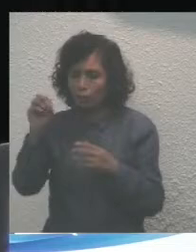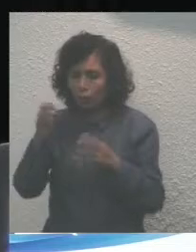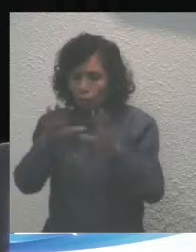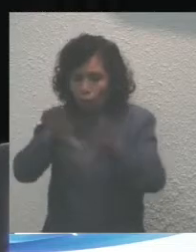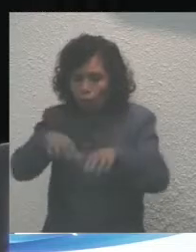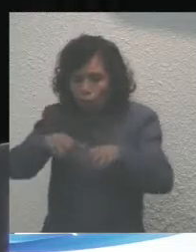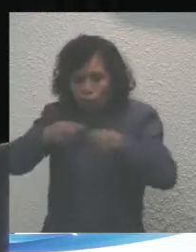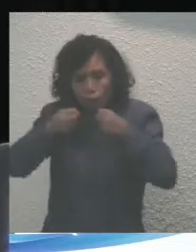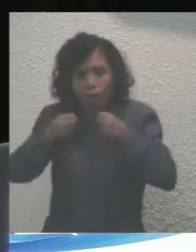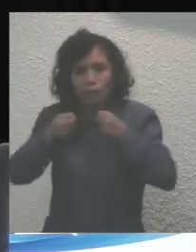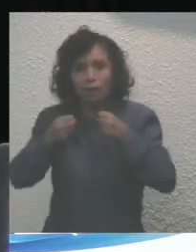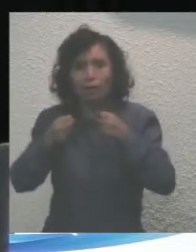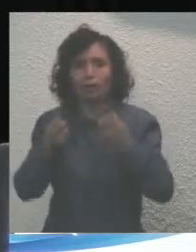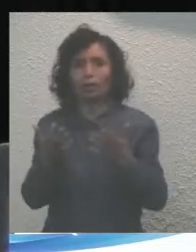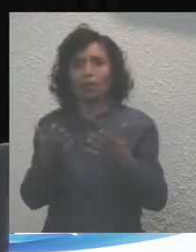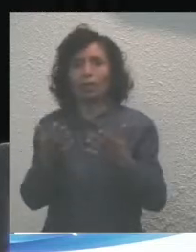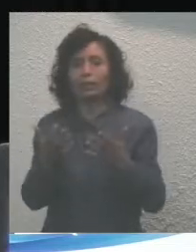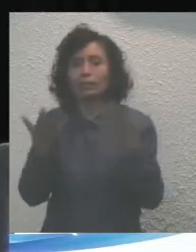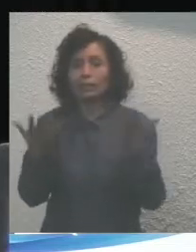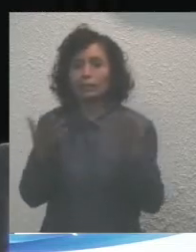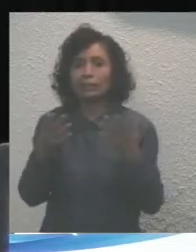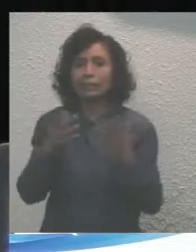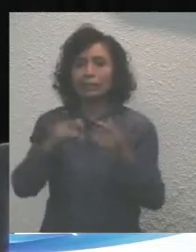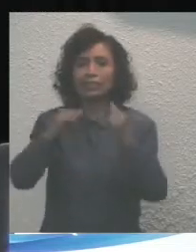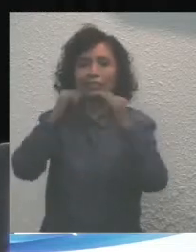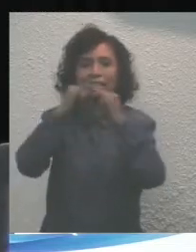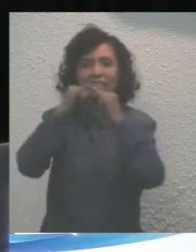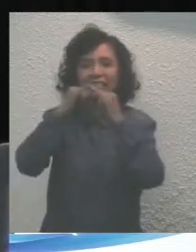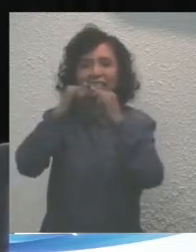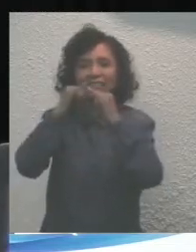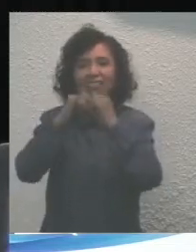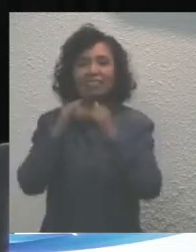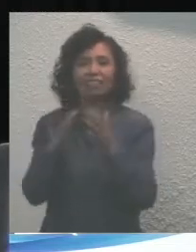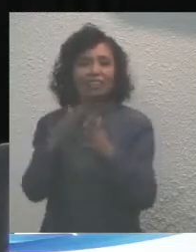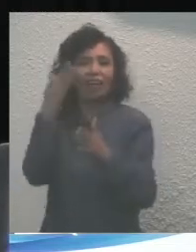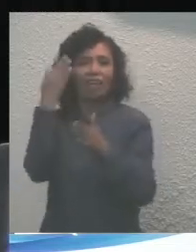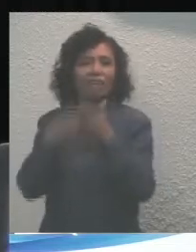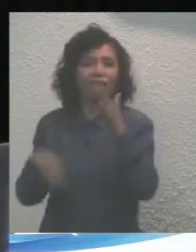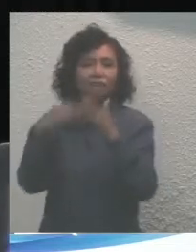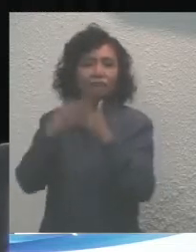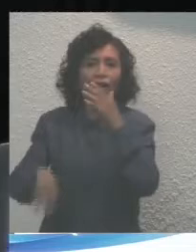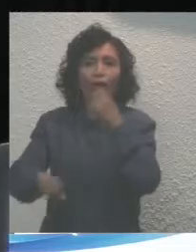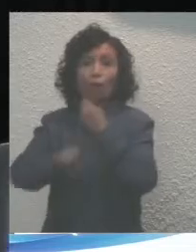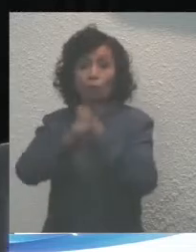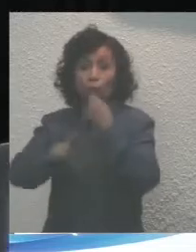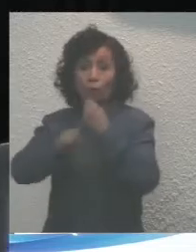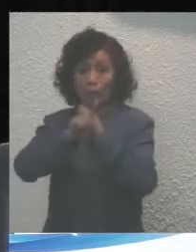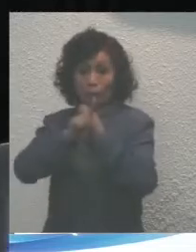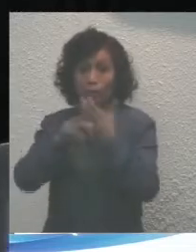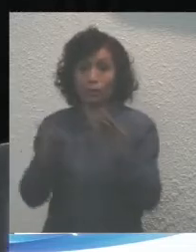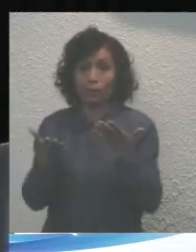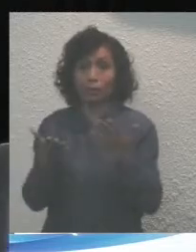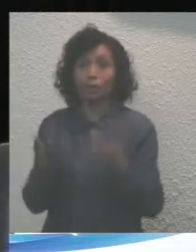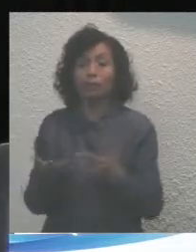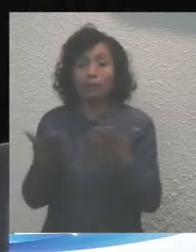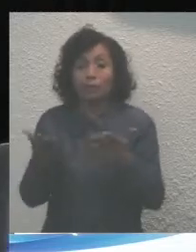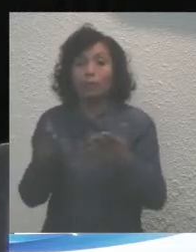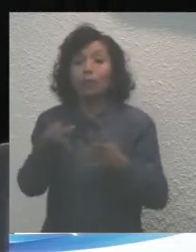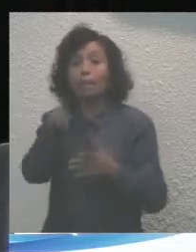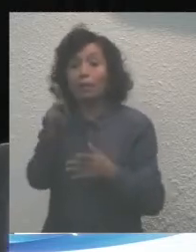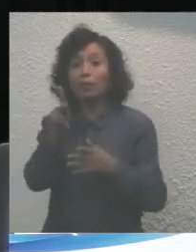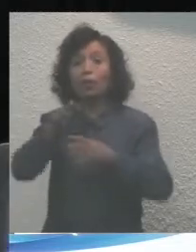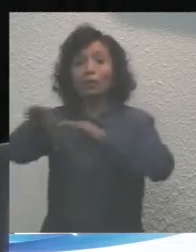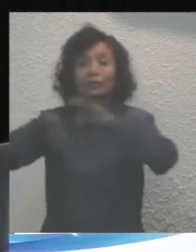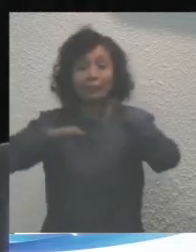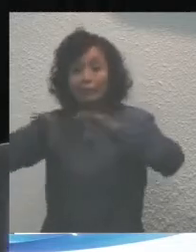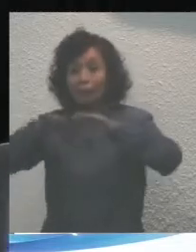proceso de acelerada descomposición institucional en el que estaba. Pero el quehacer público es una tarea